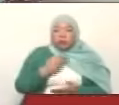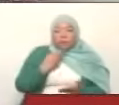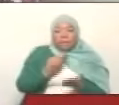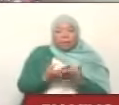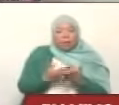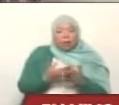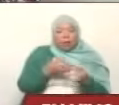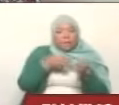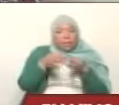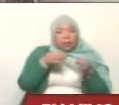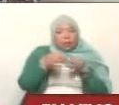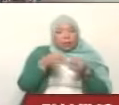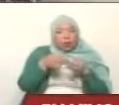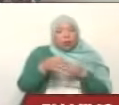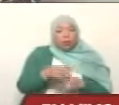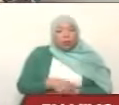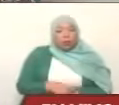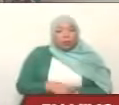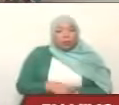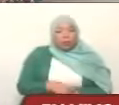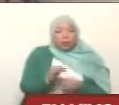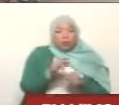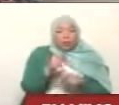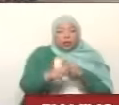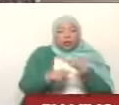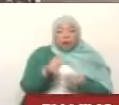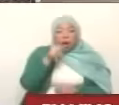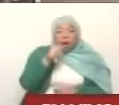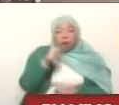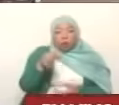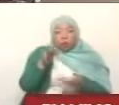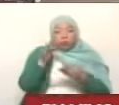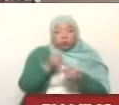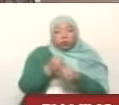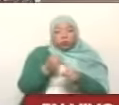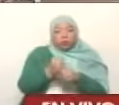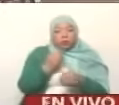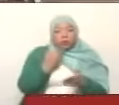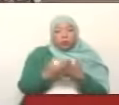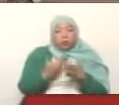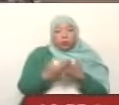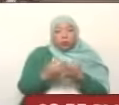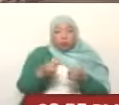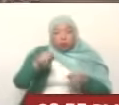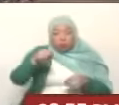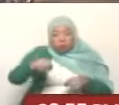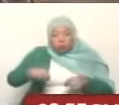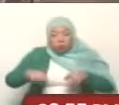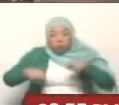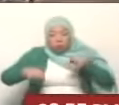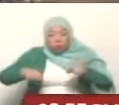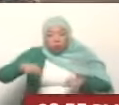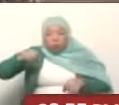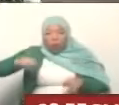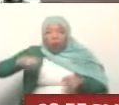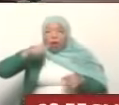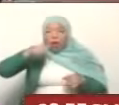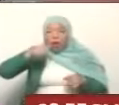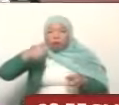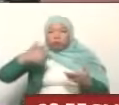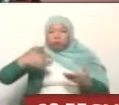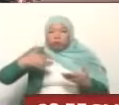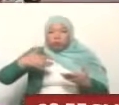planteamiento, El distrito motor agua, vida y café, pues conlleva a la siembra del agua como